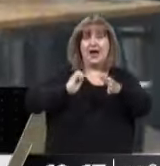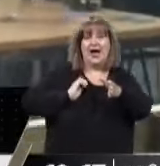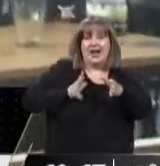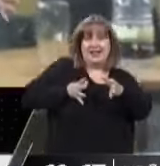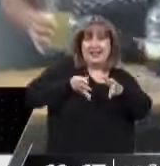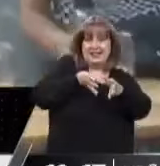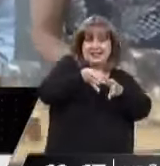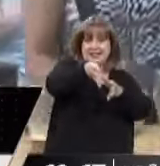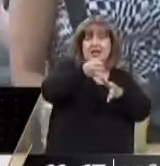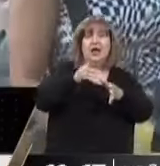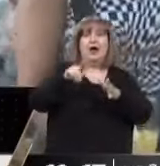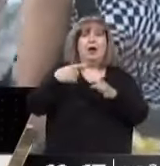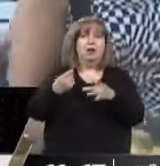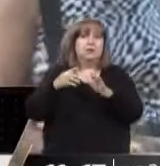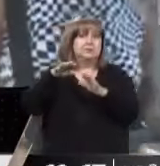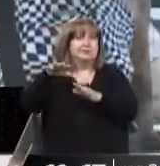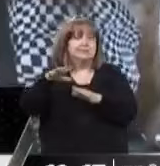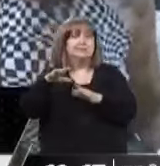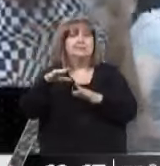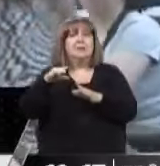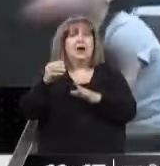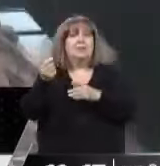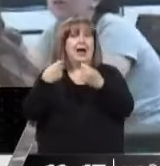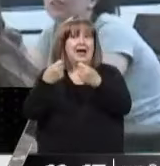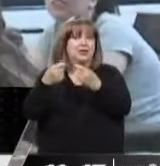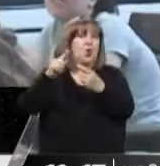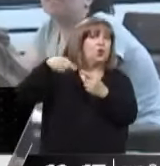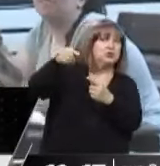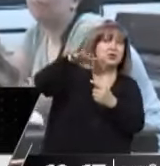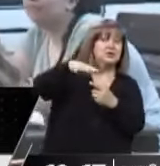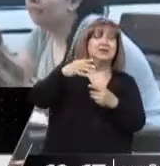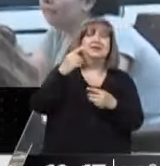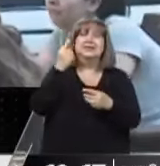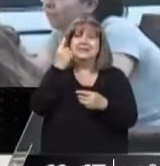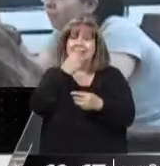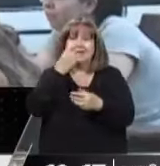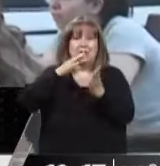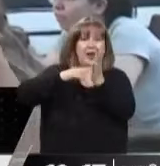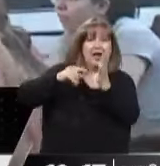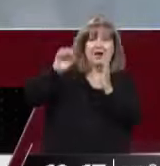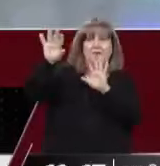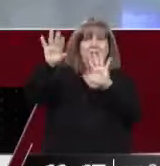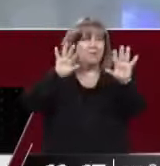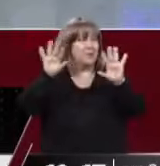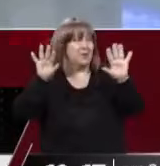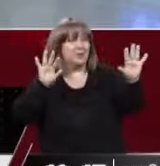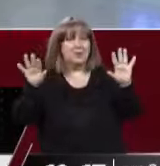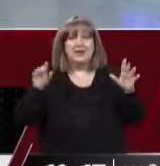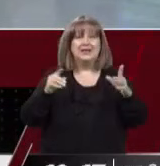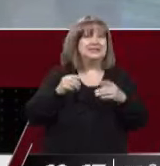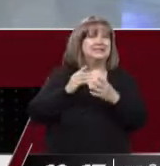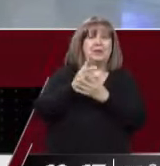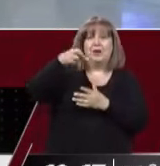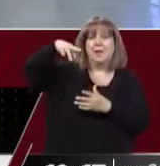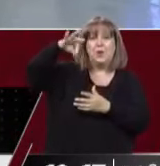Otros se han gastado un poquito más y han puesto todo albiceleste, otro tipo de producción, pero siempre con promos